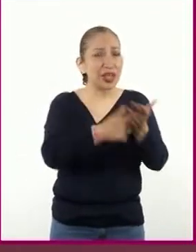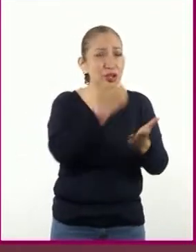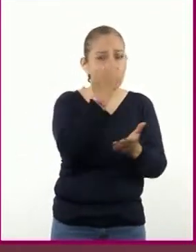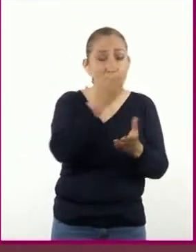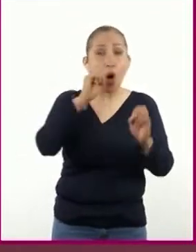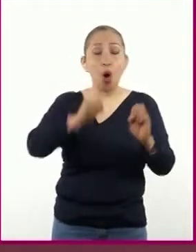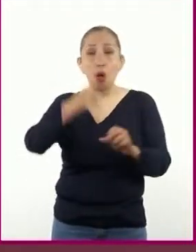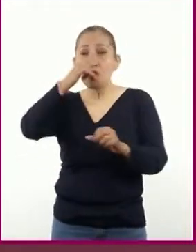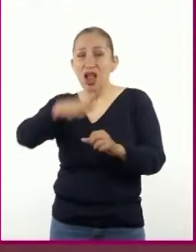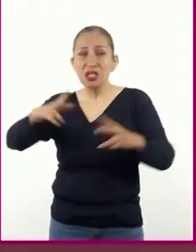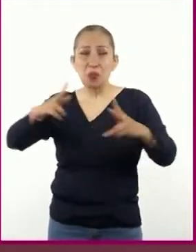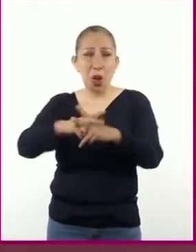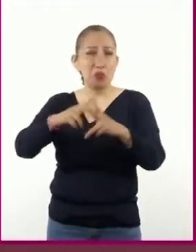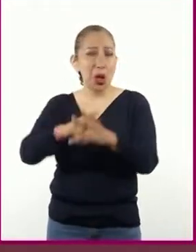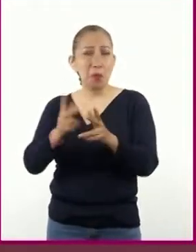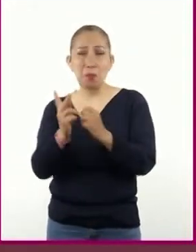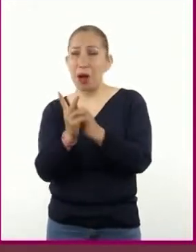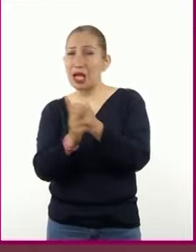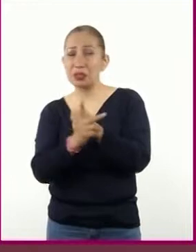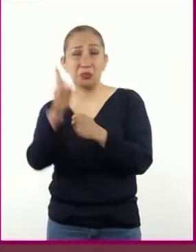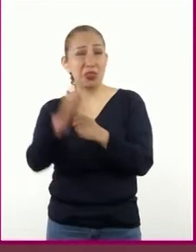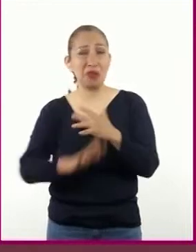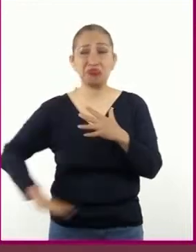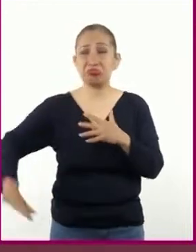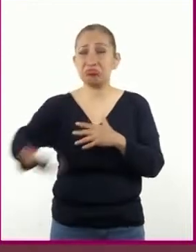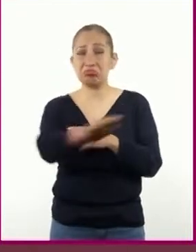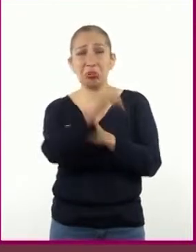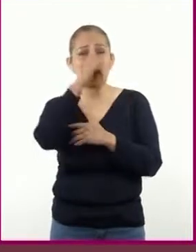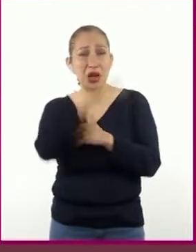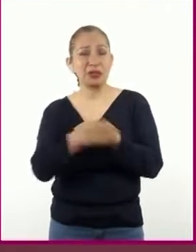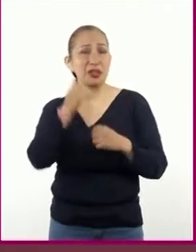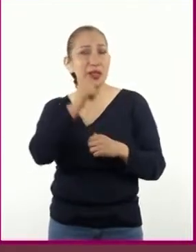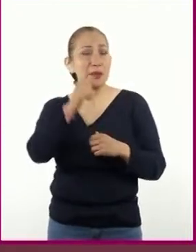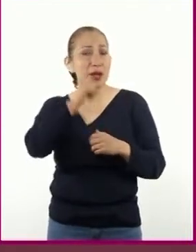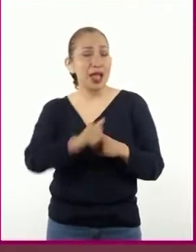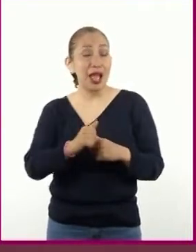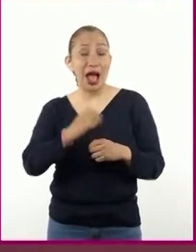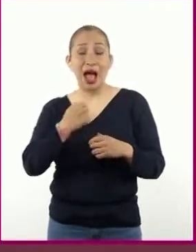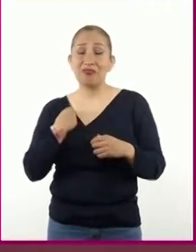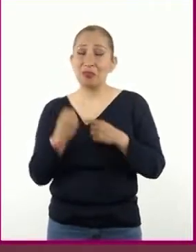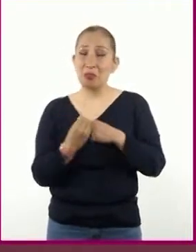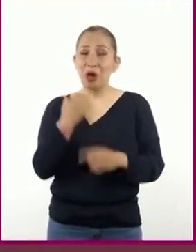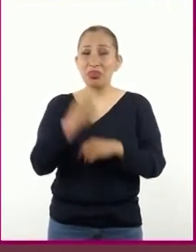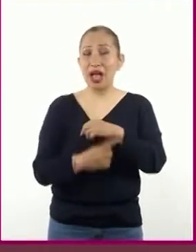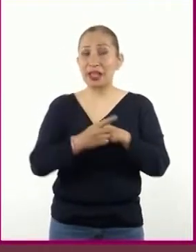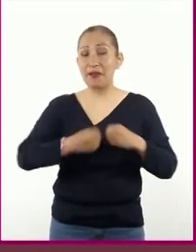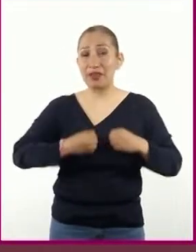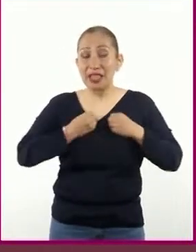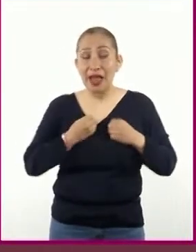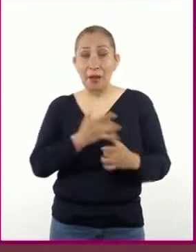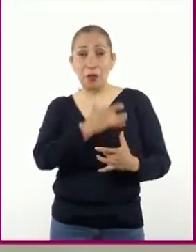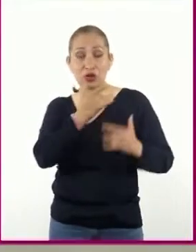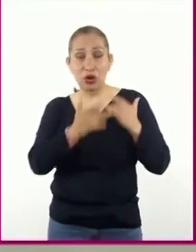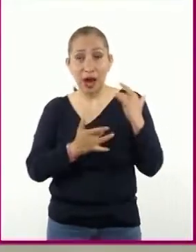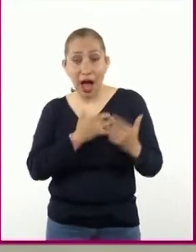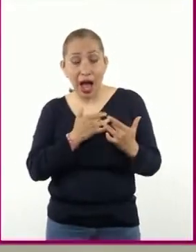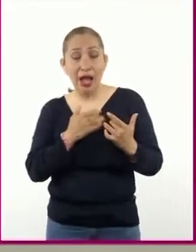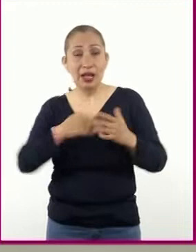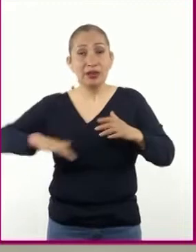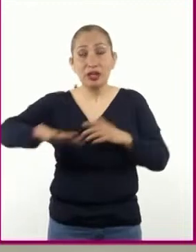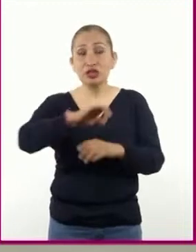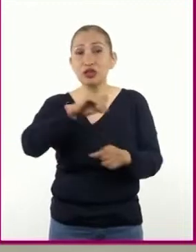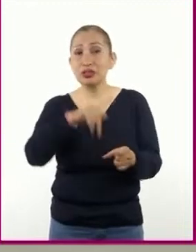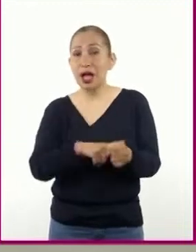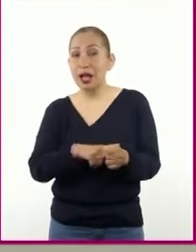entre países. En fin, que la violencia afecta nuestro bienestar físico, emocional y social.